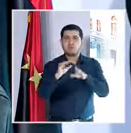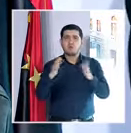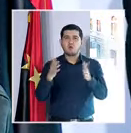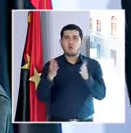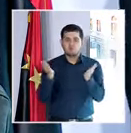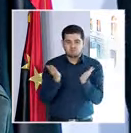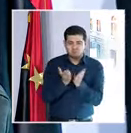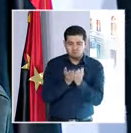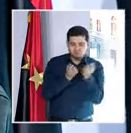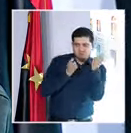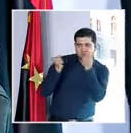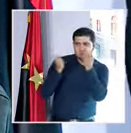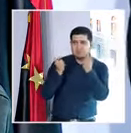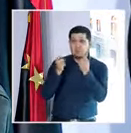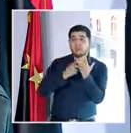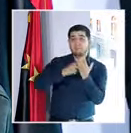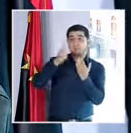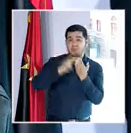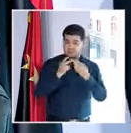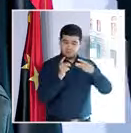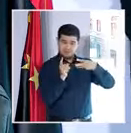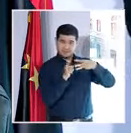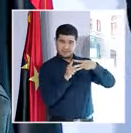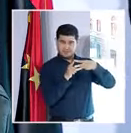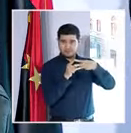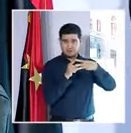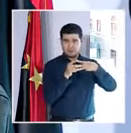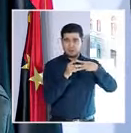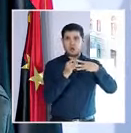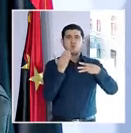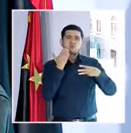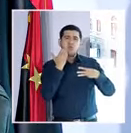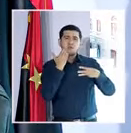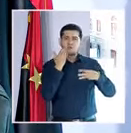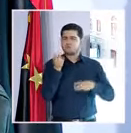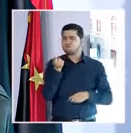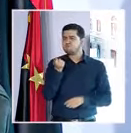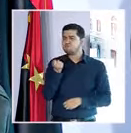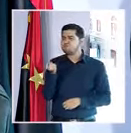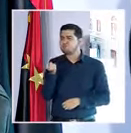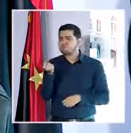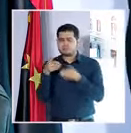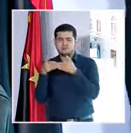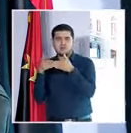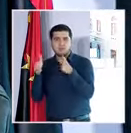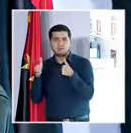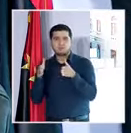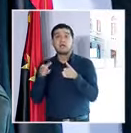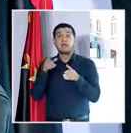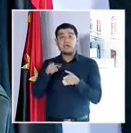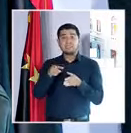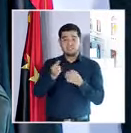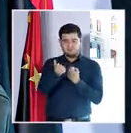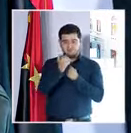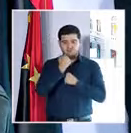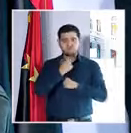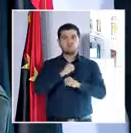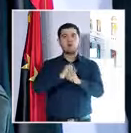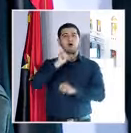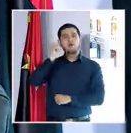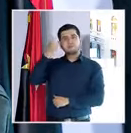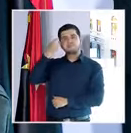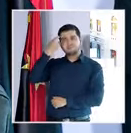diseños y del proyecto que se hará en los próximos días. Este es un esfuerzo del gobierno nacional,